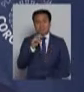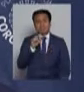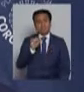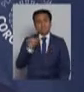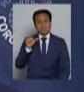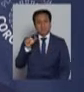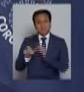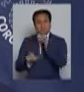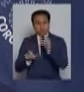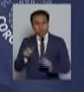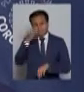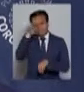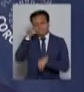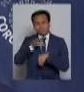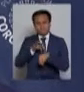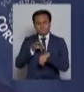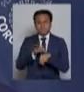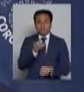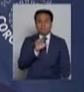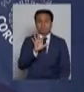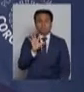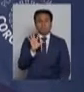1.216.217 personas, con